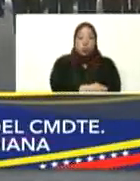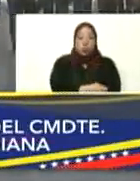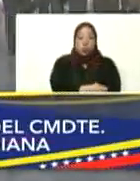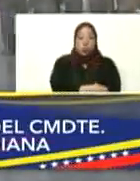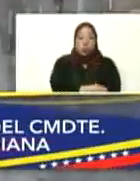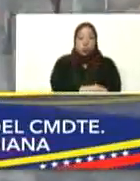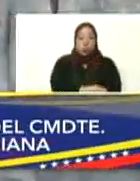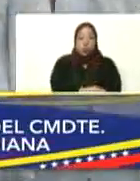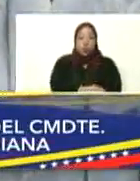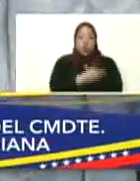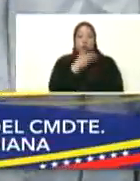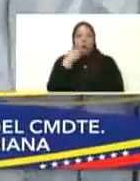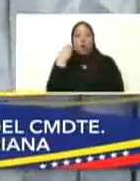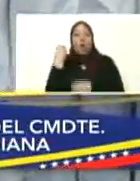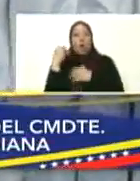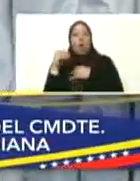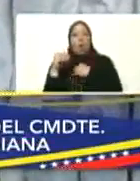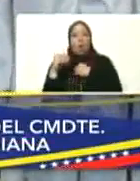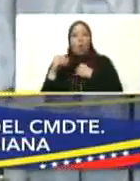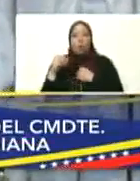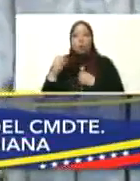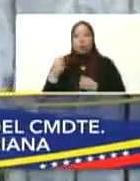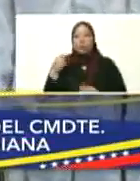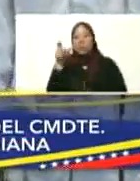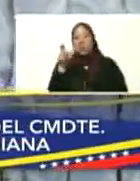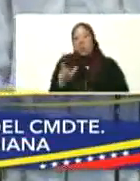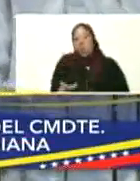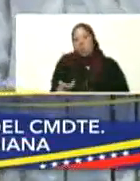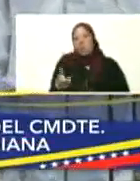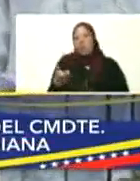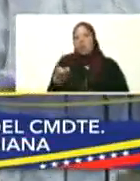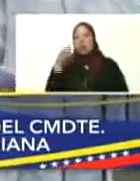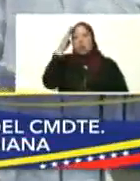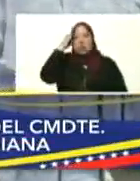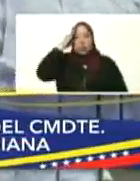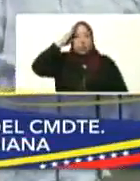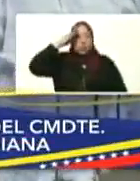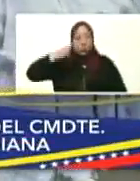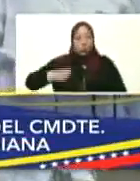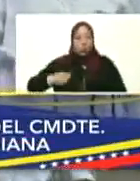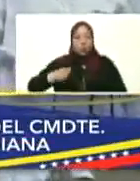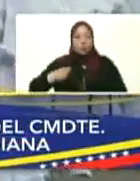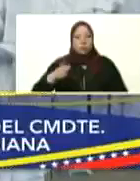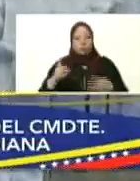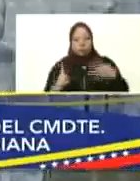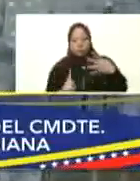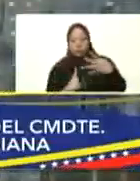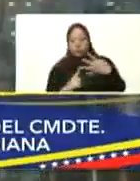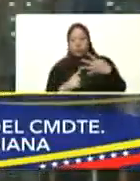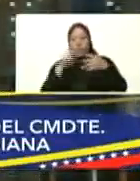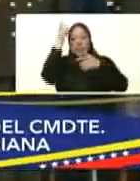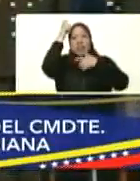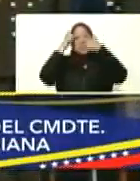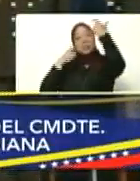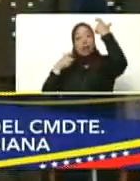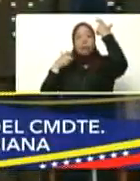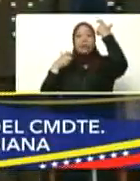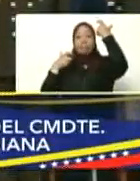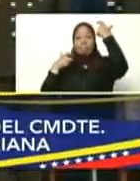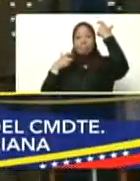de aquel muchacho, del cadete, del subteniente Hugo Rafael Chávez